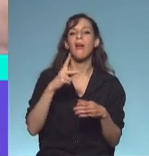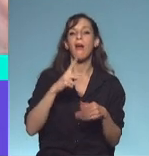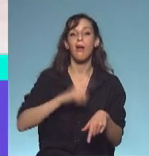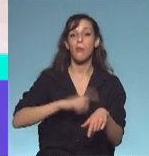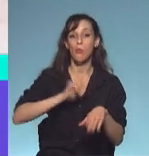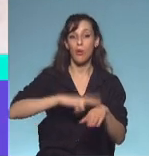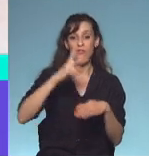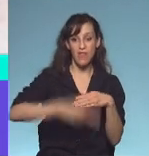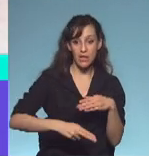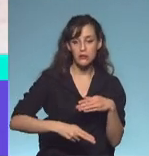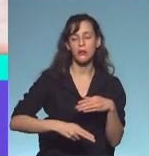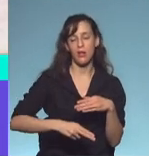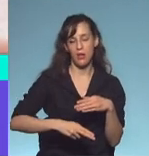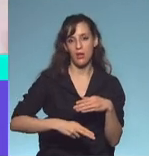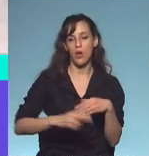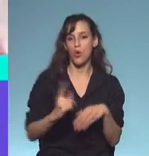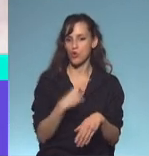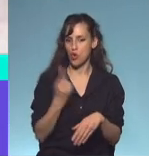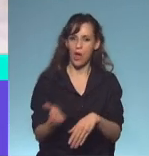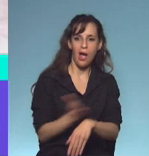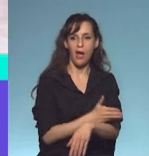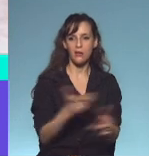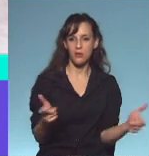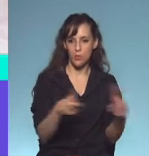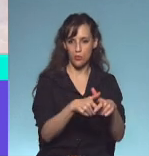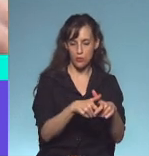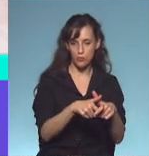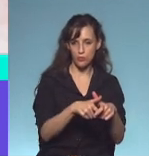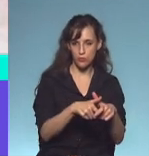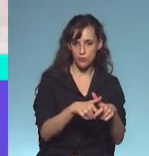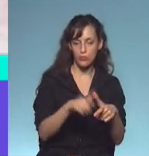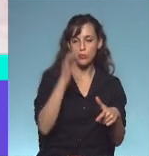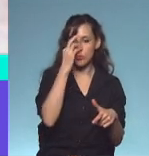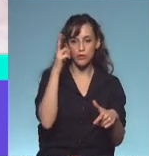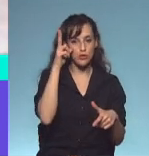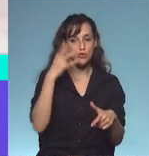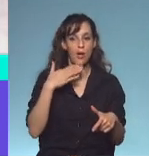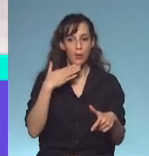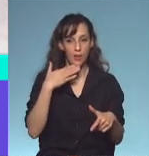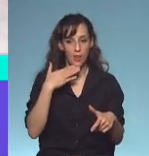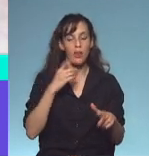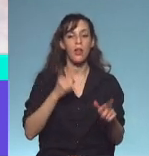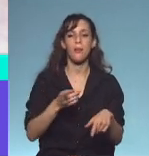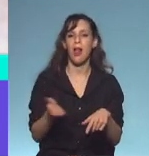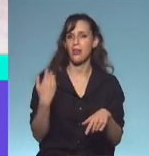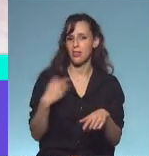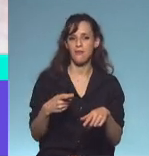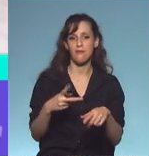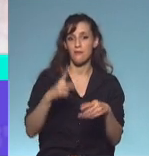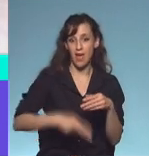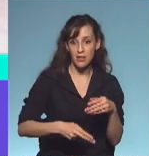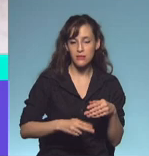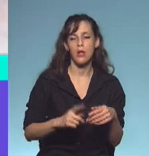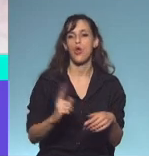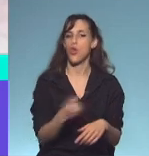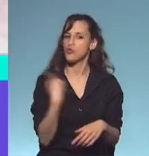y después, después del 28 de abril que venció la adhesión al plan de pagos, una parte importante de los